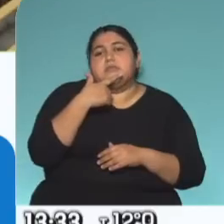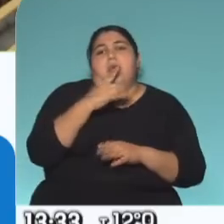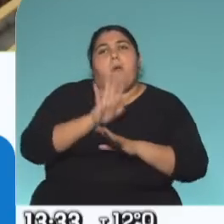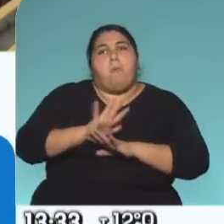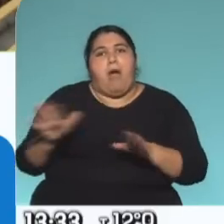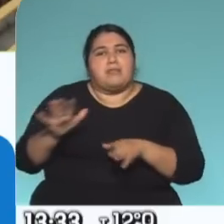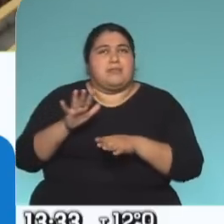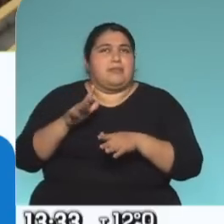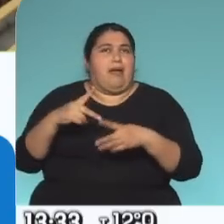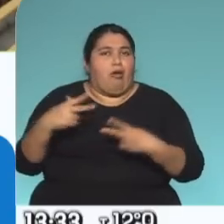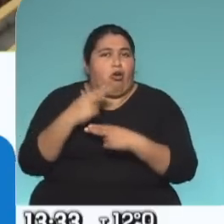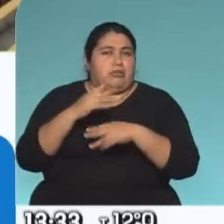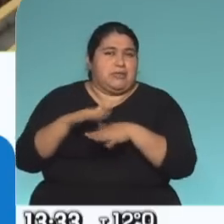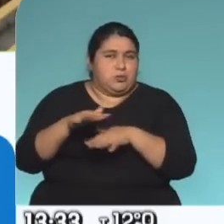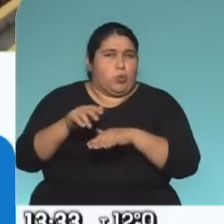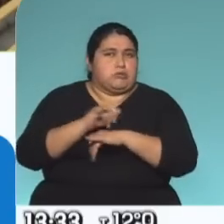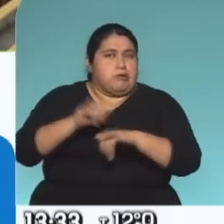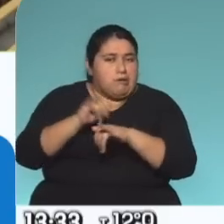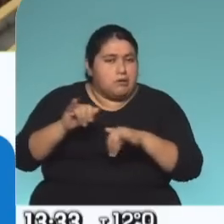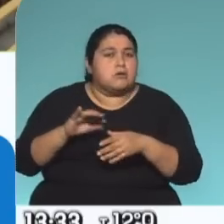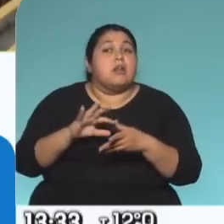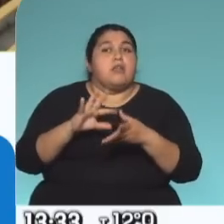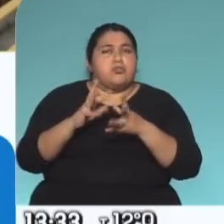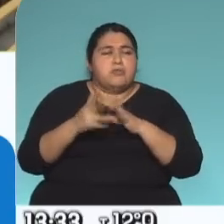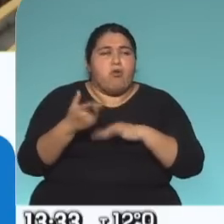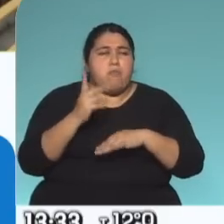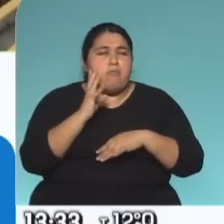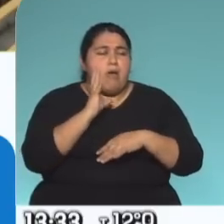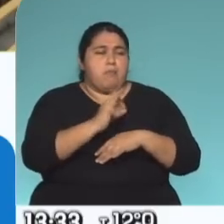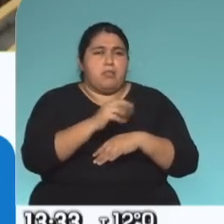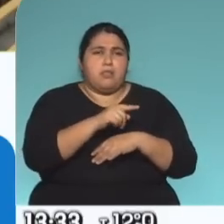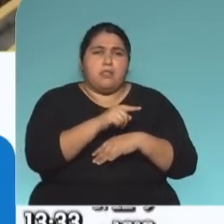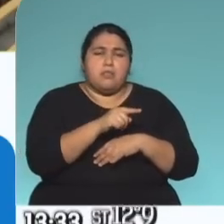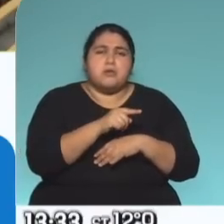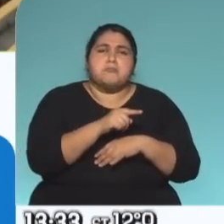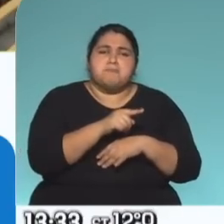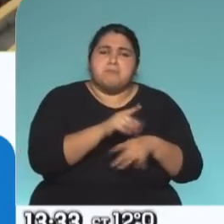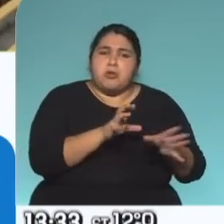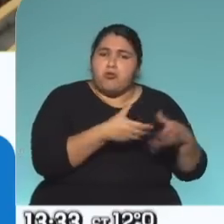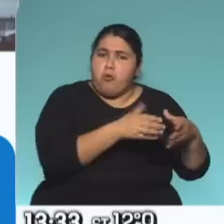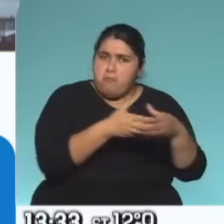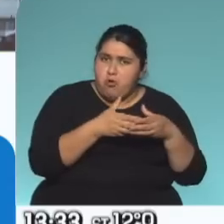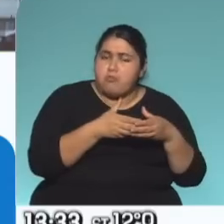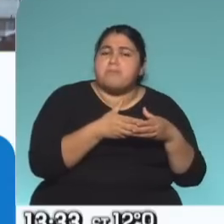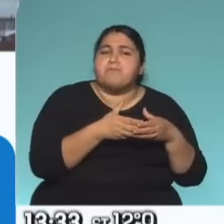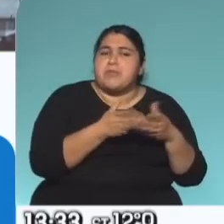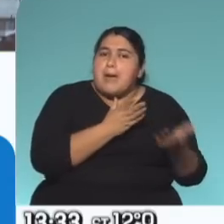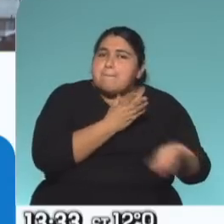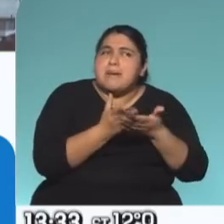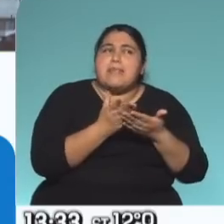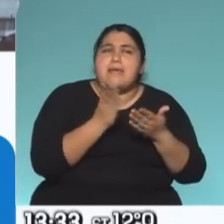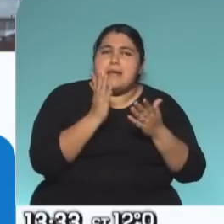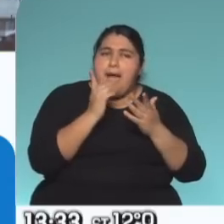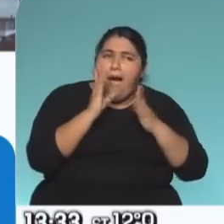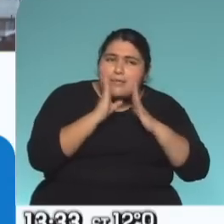es en esta lógica en que aparecen algunas señales que hacen que exigen prestar atención